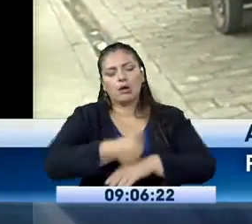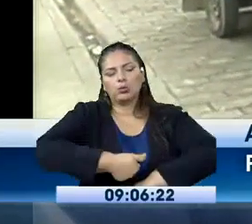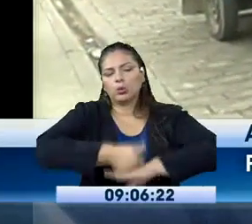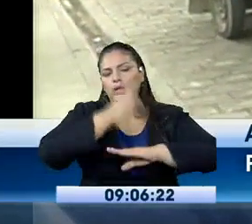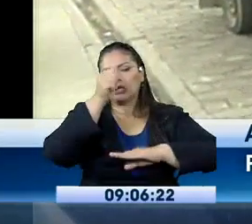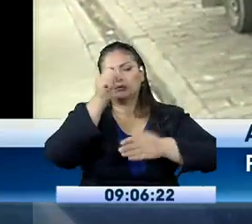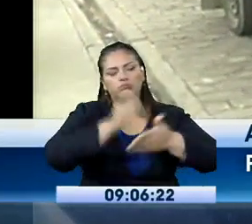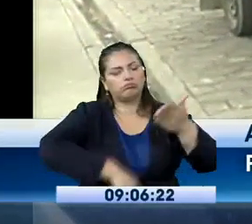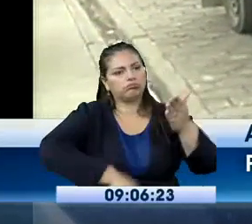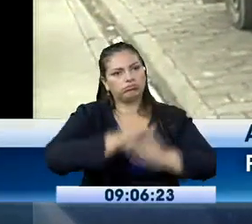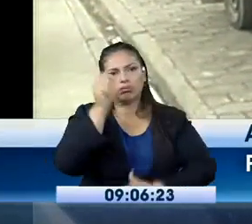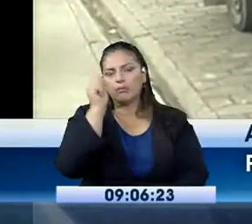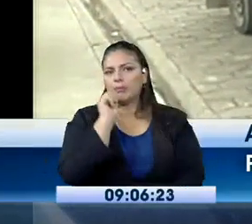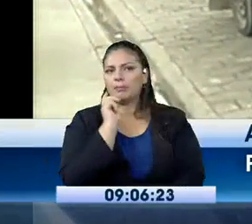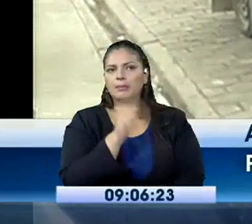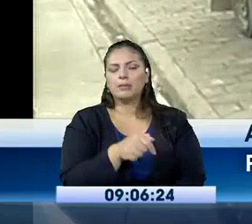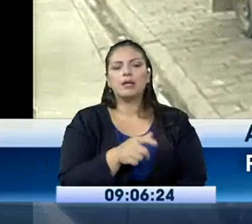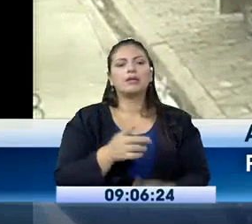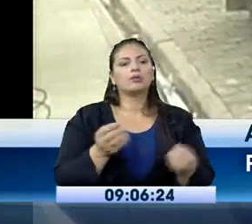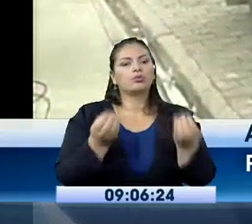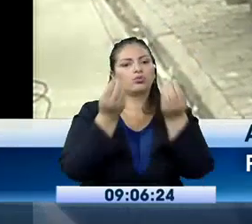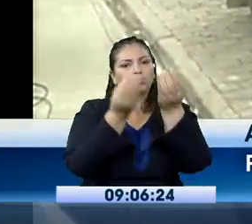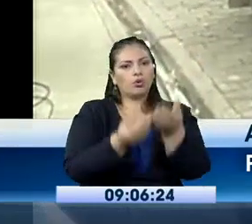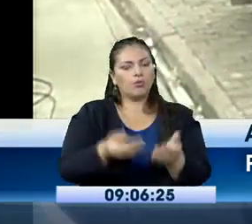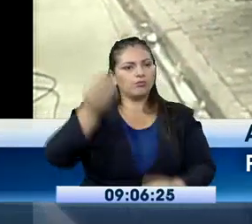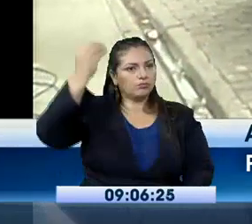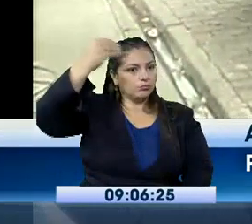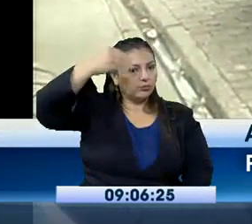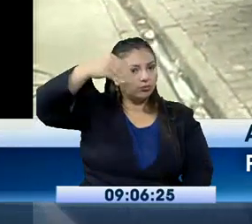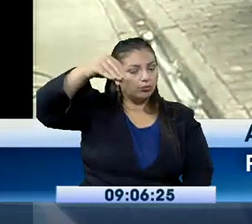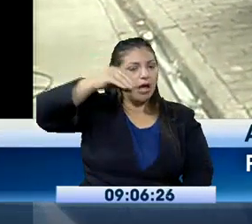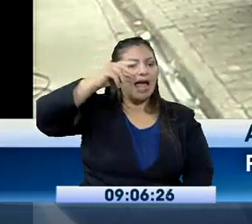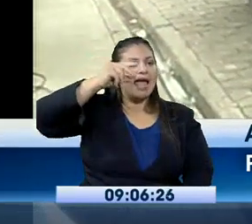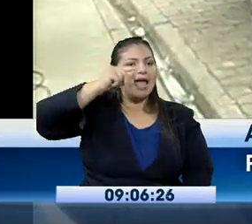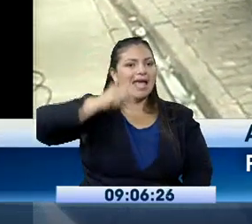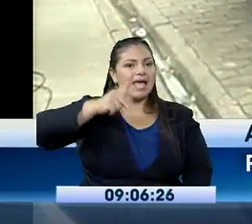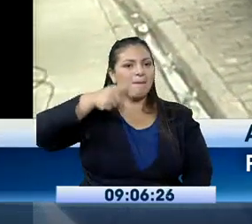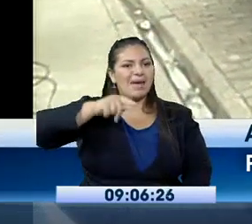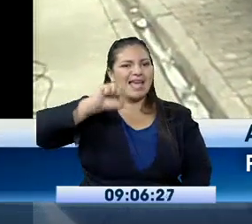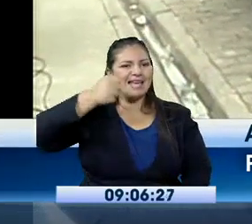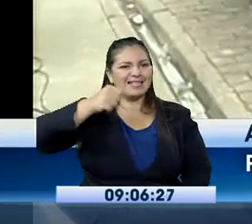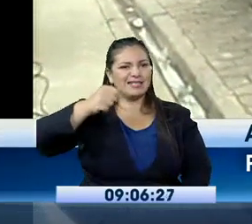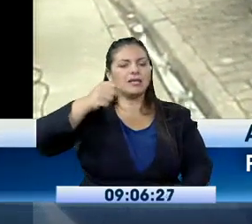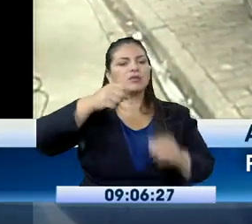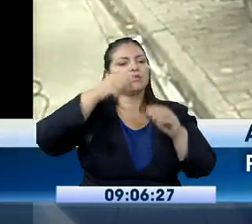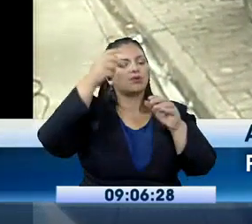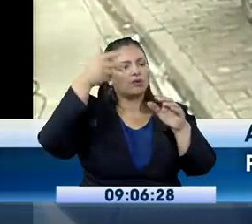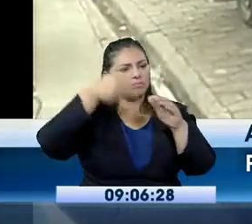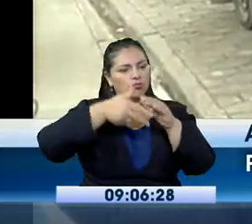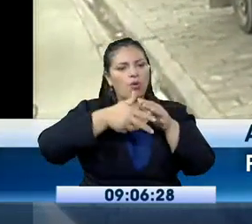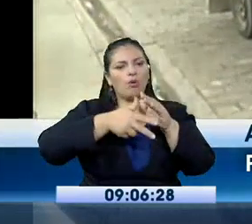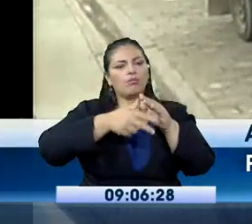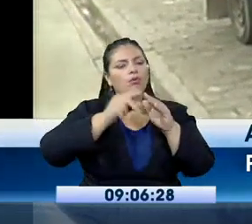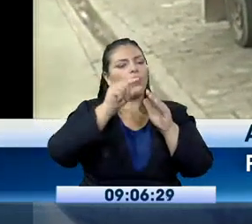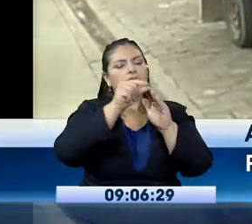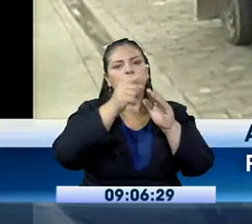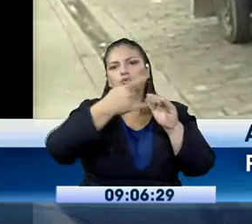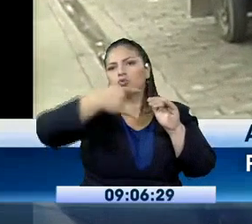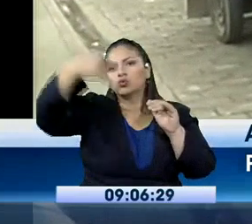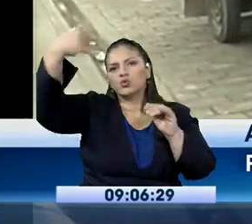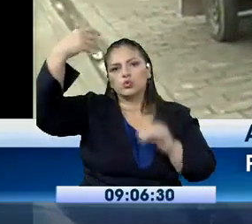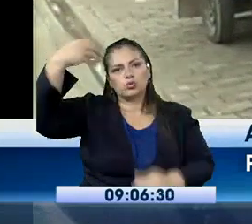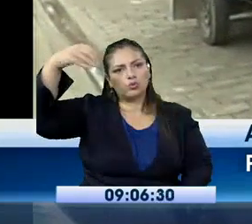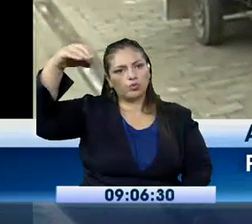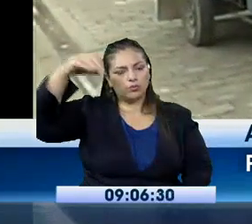de tránsito detectan que una tricimoto no tiene GPS, se lo llevan directamente para el canchón porque está prestando un servicio